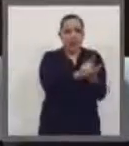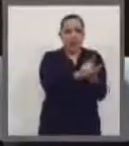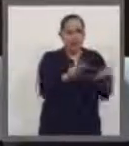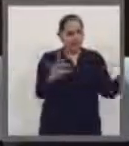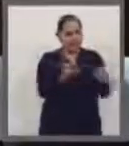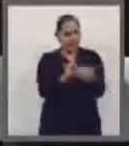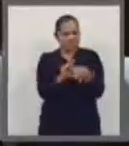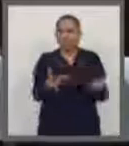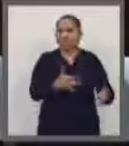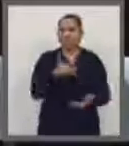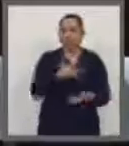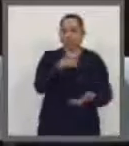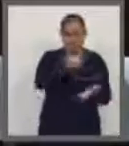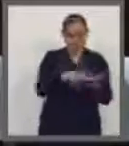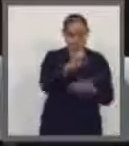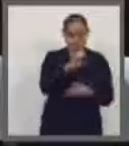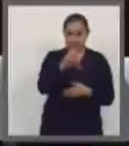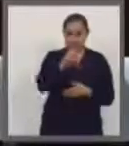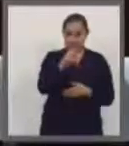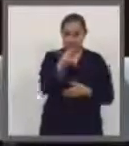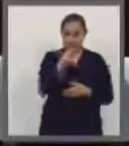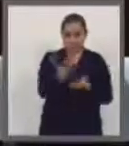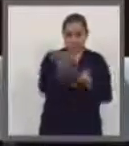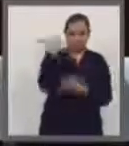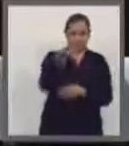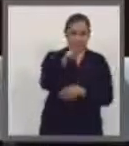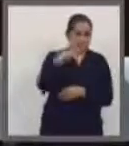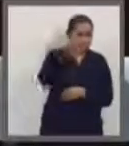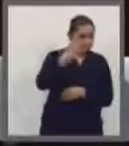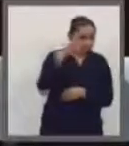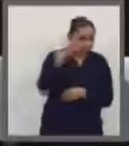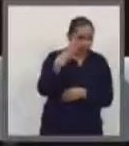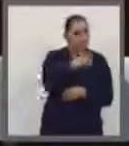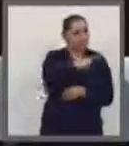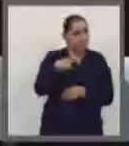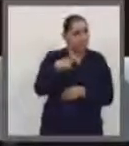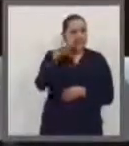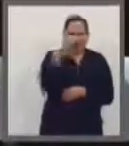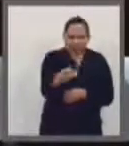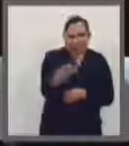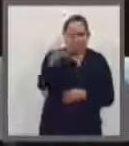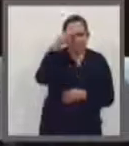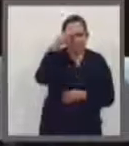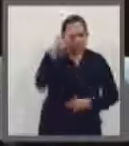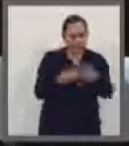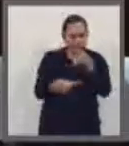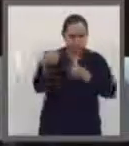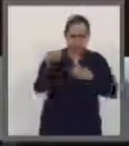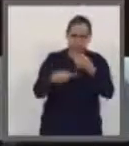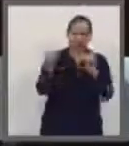marzo de 1938 vamos a regresar a hacer la proeza que hizo el general